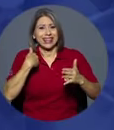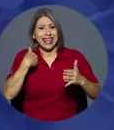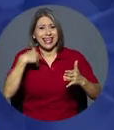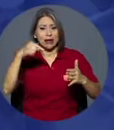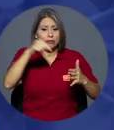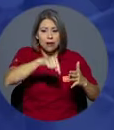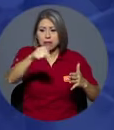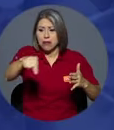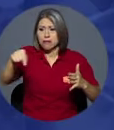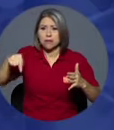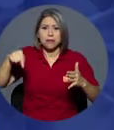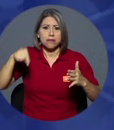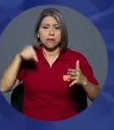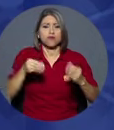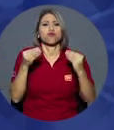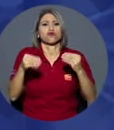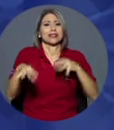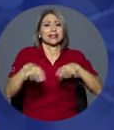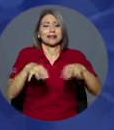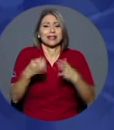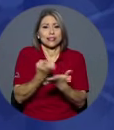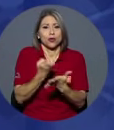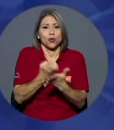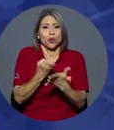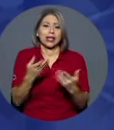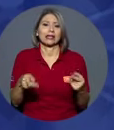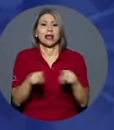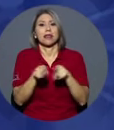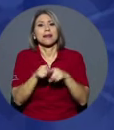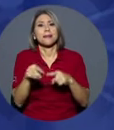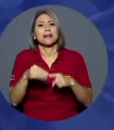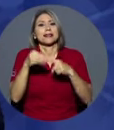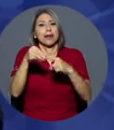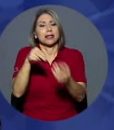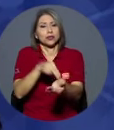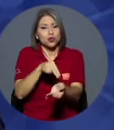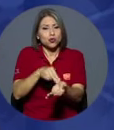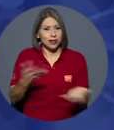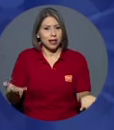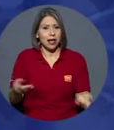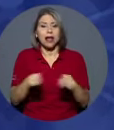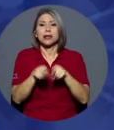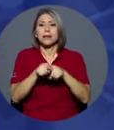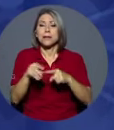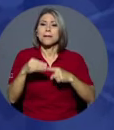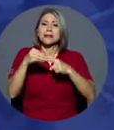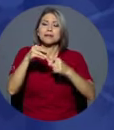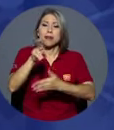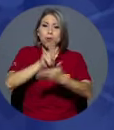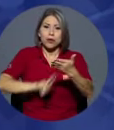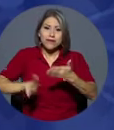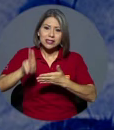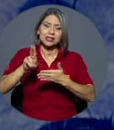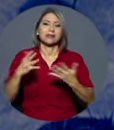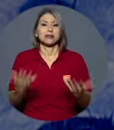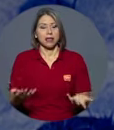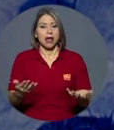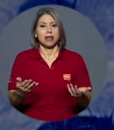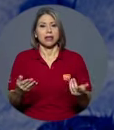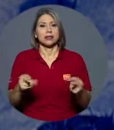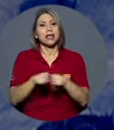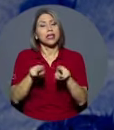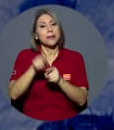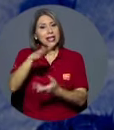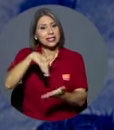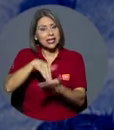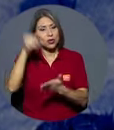gran cantidad de actividades económicas, los principales centros hospitalarios, lo que es las universidades, las sedes principales